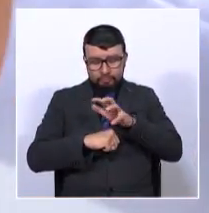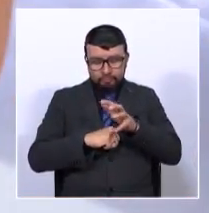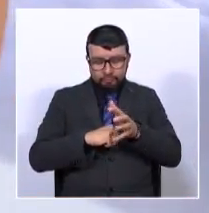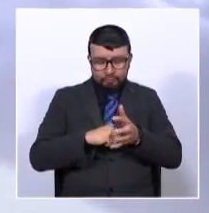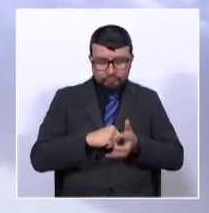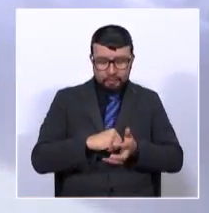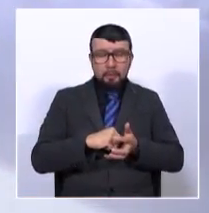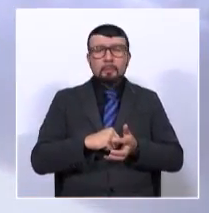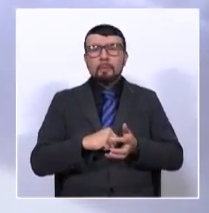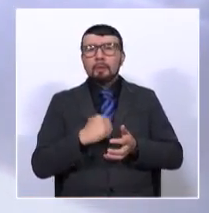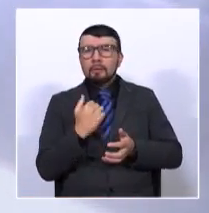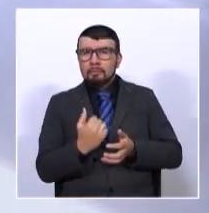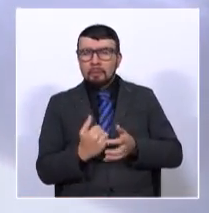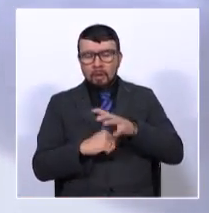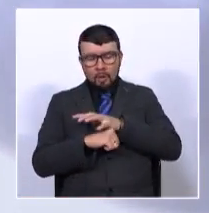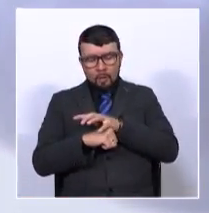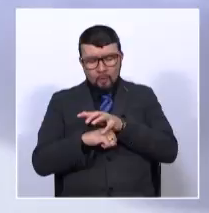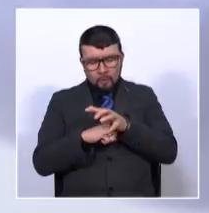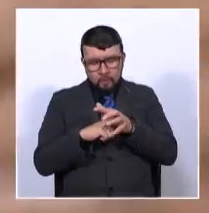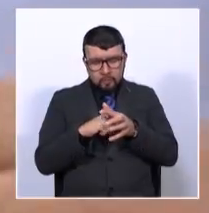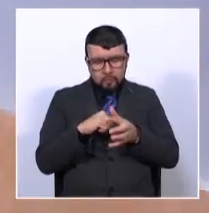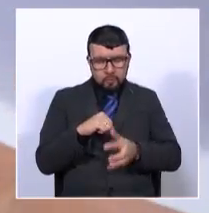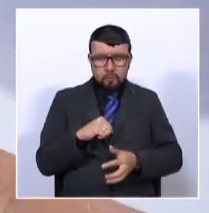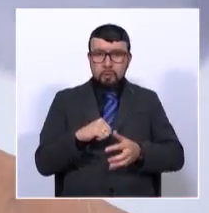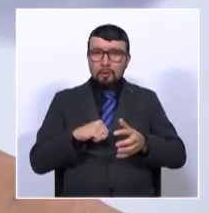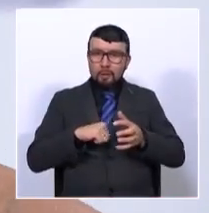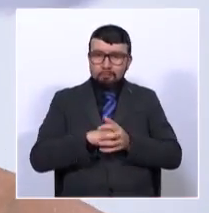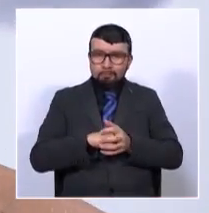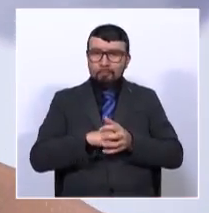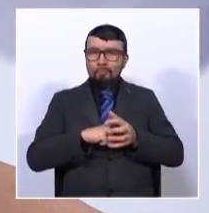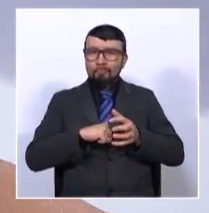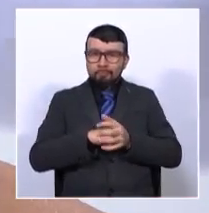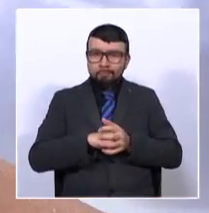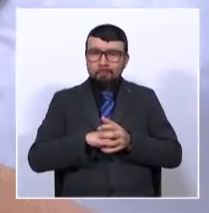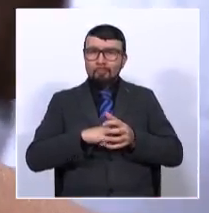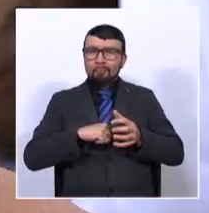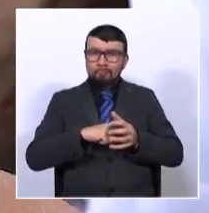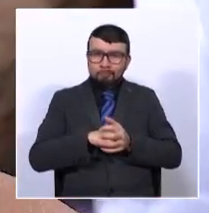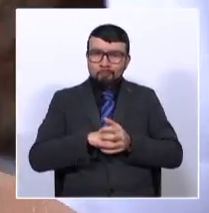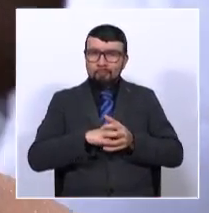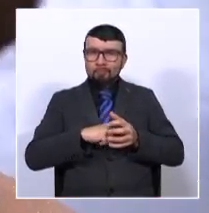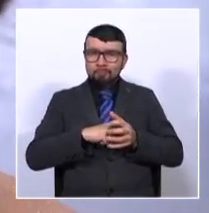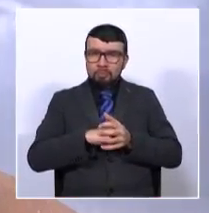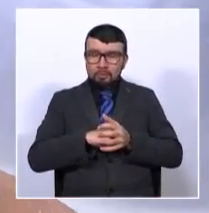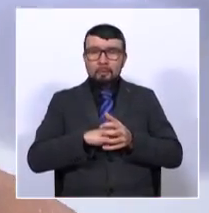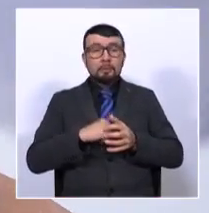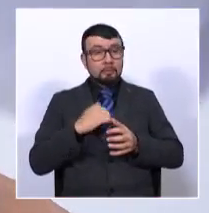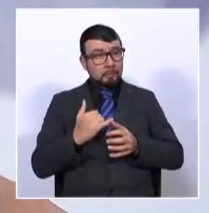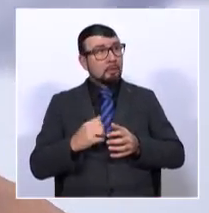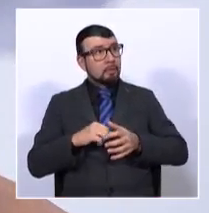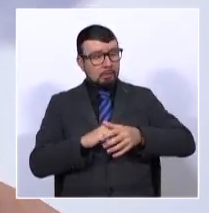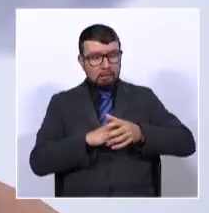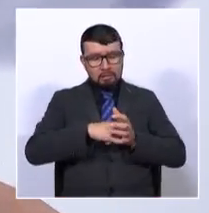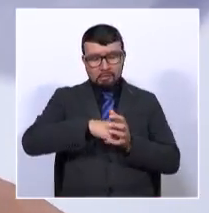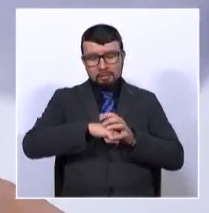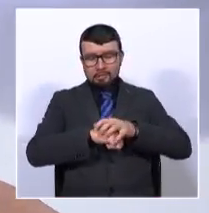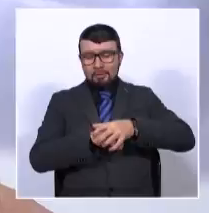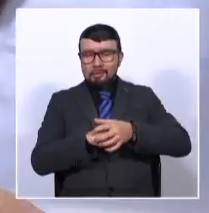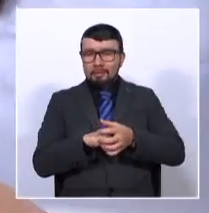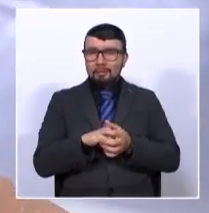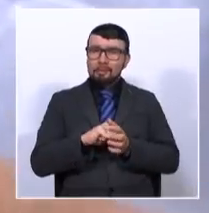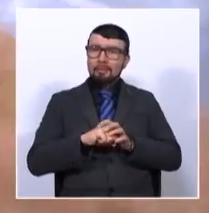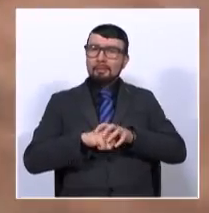que es una superficie lisa y hace de amortiguación para que pueda tener esta función de